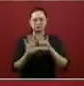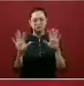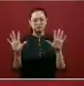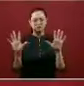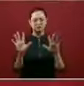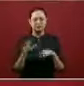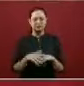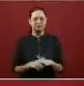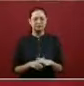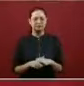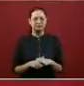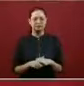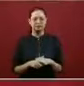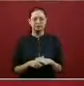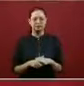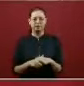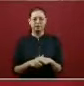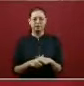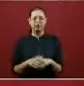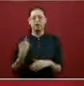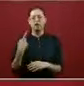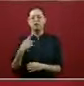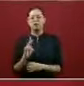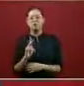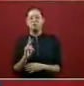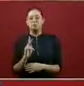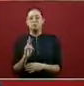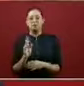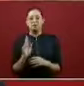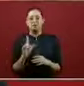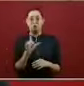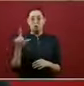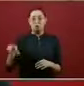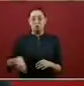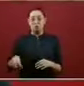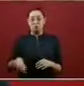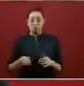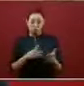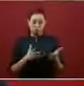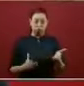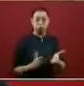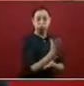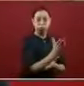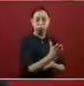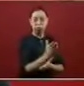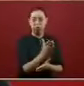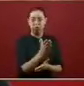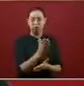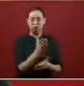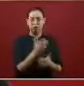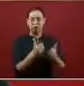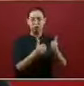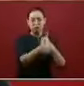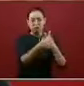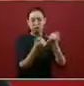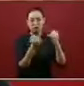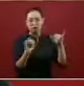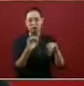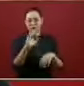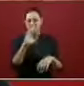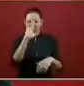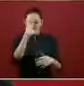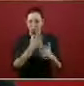se interprete de que es una injerencia del gobierno y una violación a